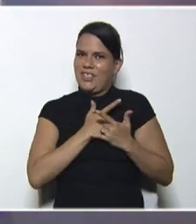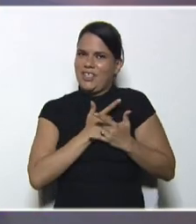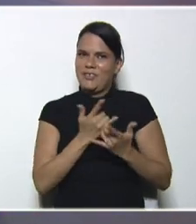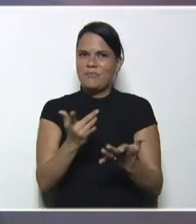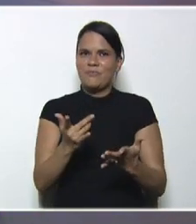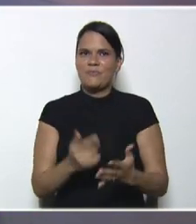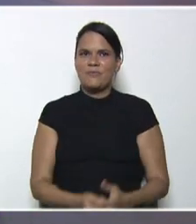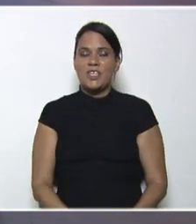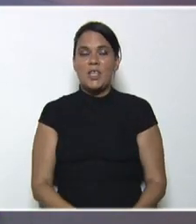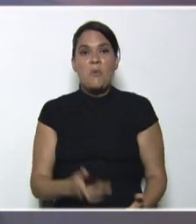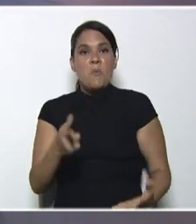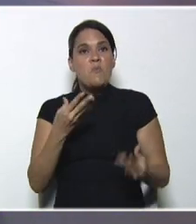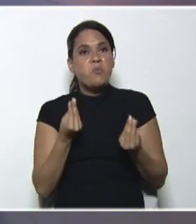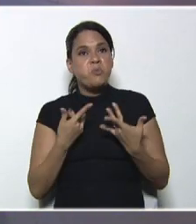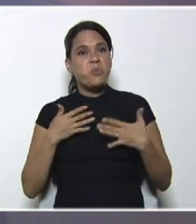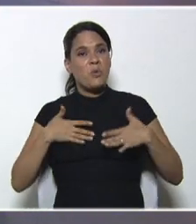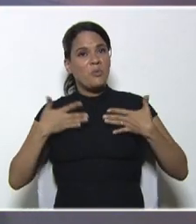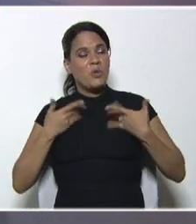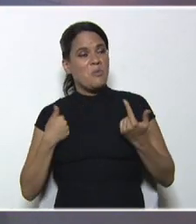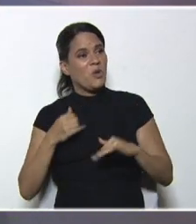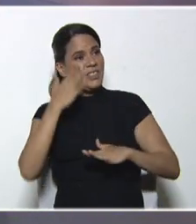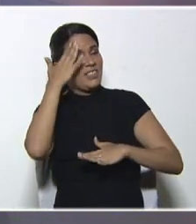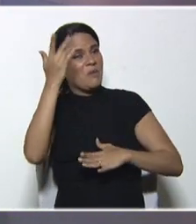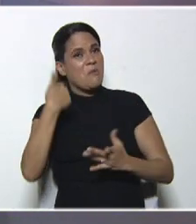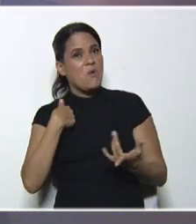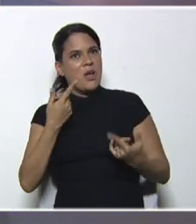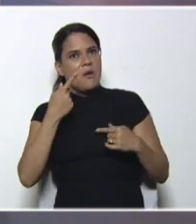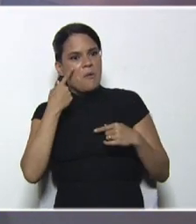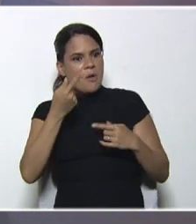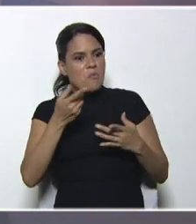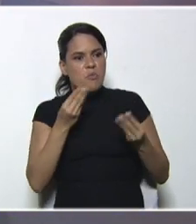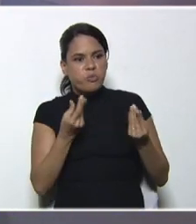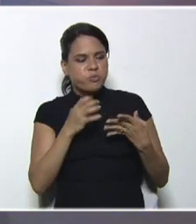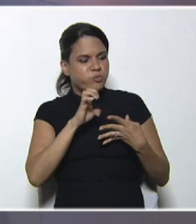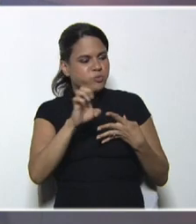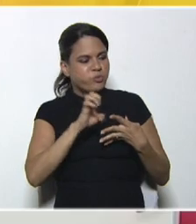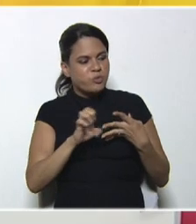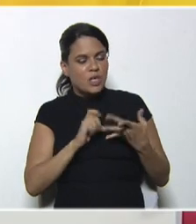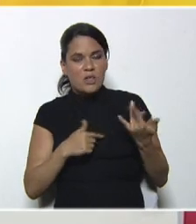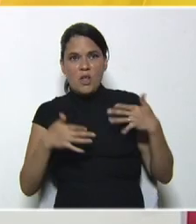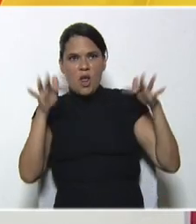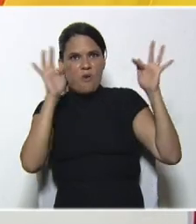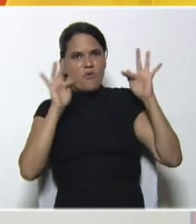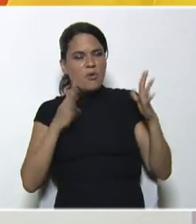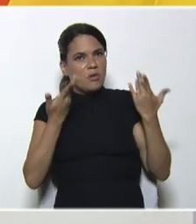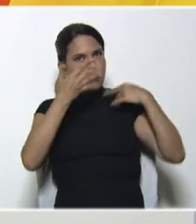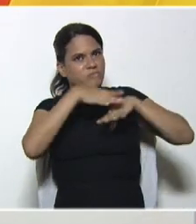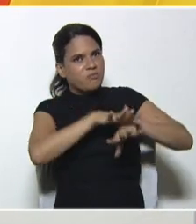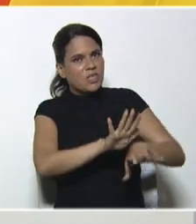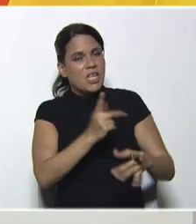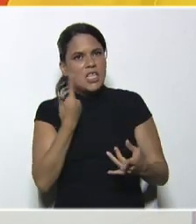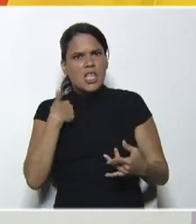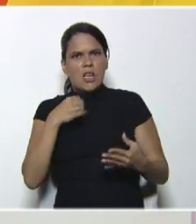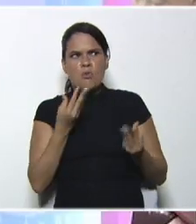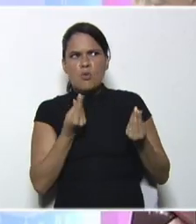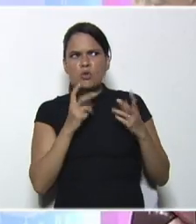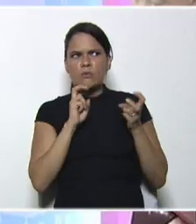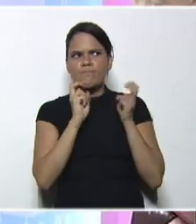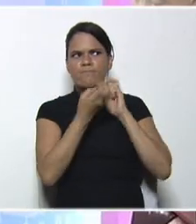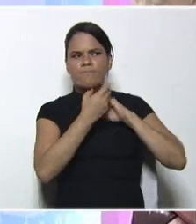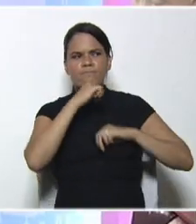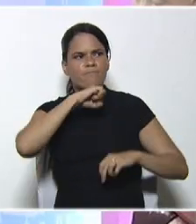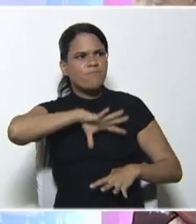es, profesora, estamos muy emocionados porque sabemos que vamos a abordar diversos elementos, además de una forma muy integral, y tenemos muchos referentes